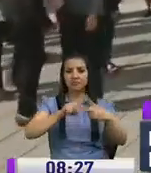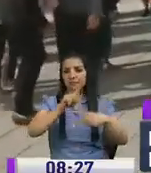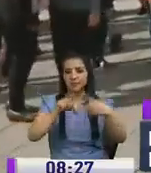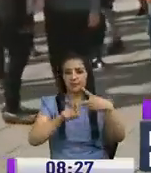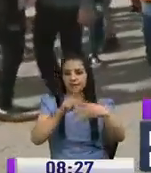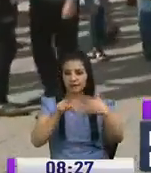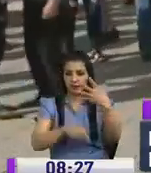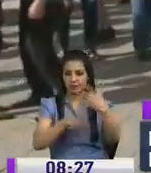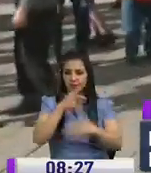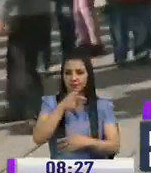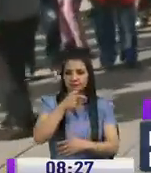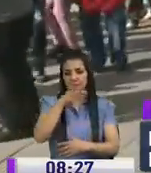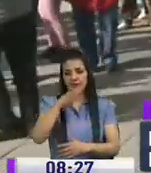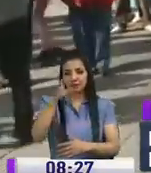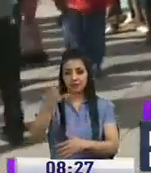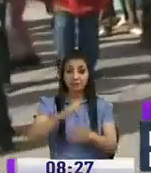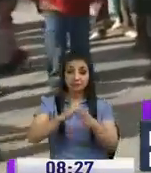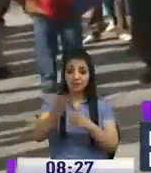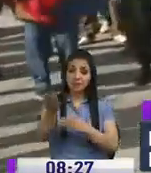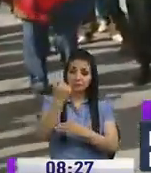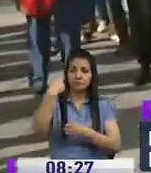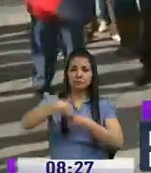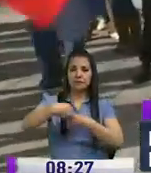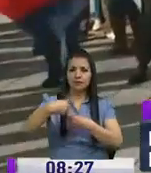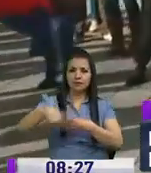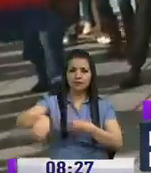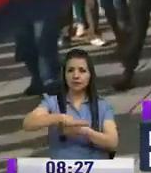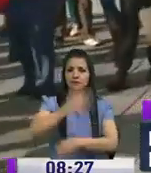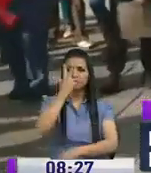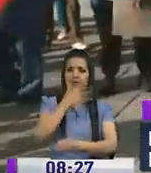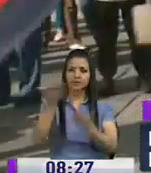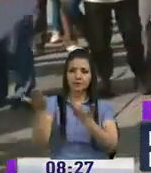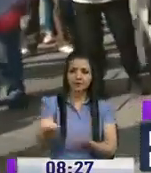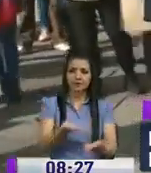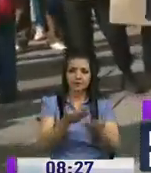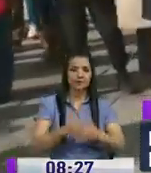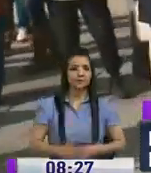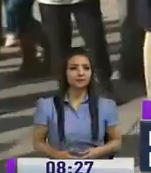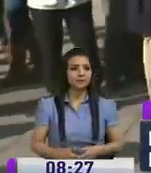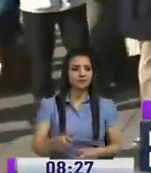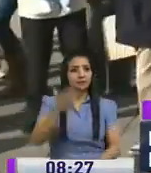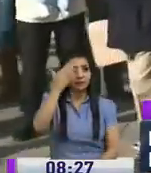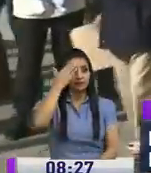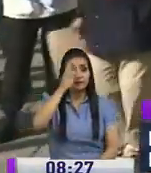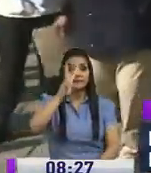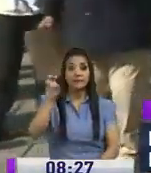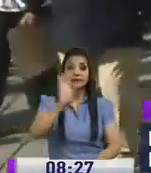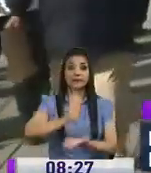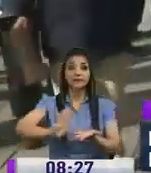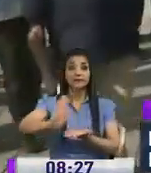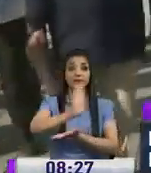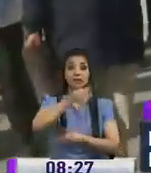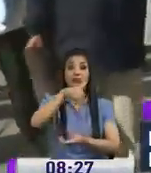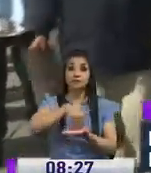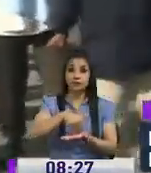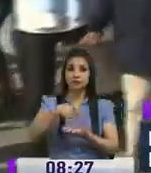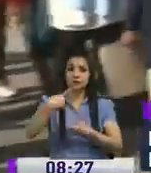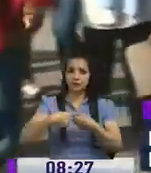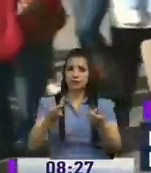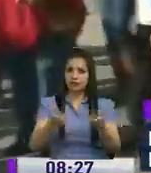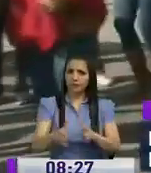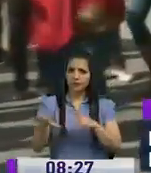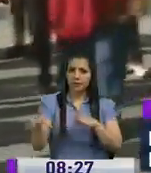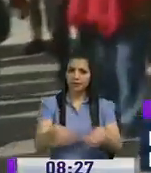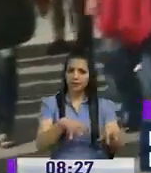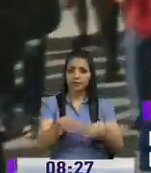lo cual invitamos a toda la ciudadanía a participar de este hermoso evento. Sé que también hay 20 barrios del centro histórico que también se suman a esta actividad,